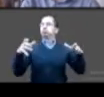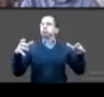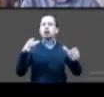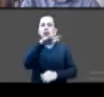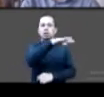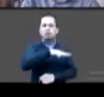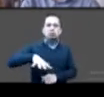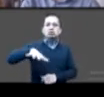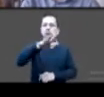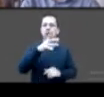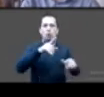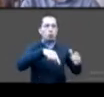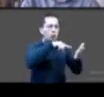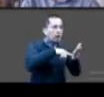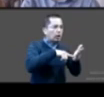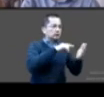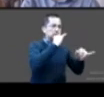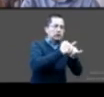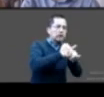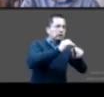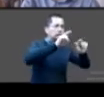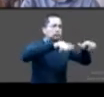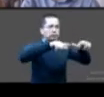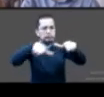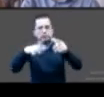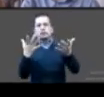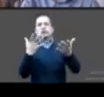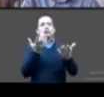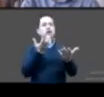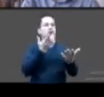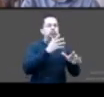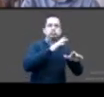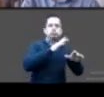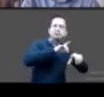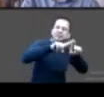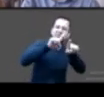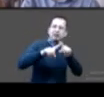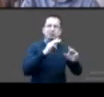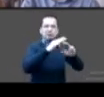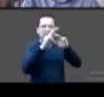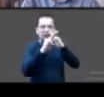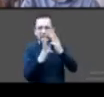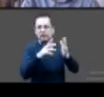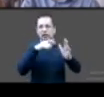de estos materiales en el Internet. Siguiente, por favor.